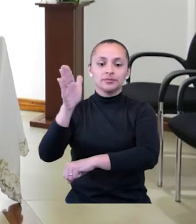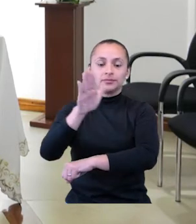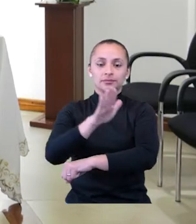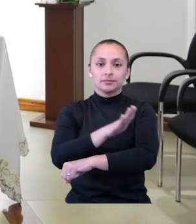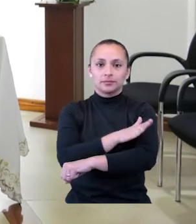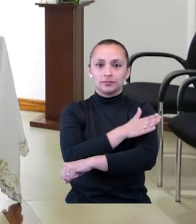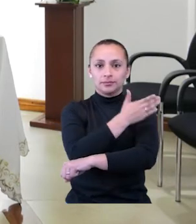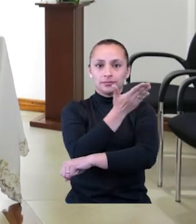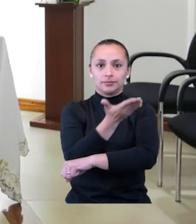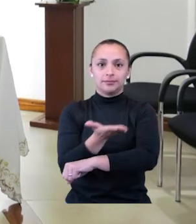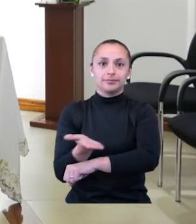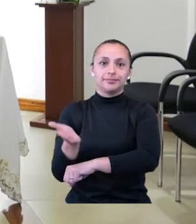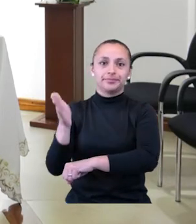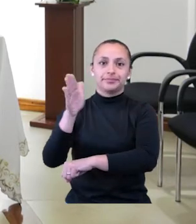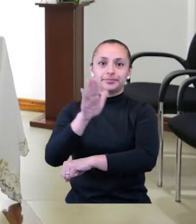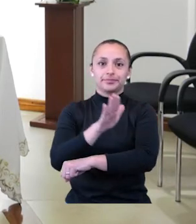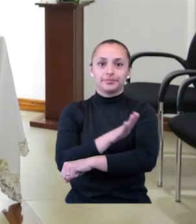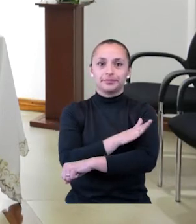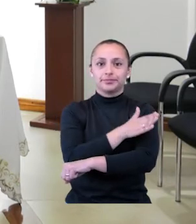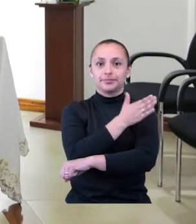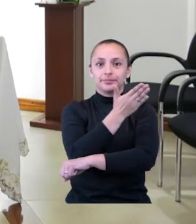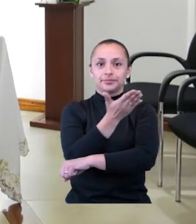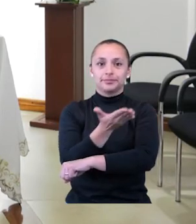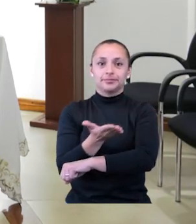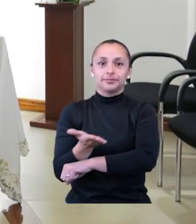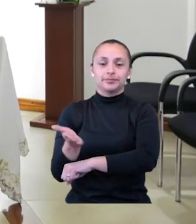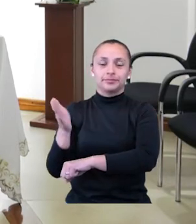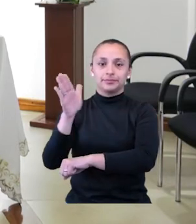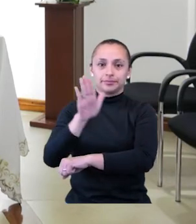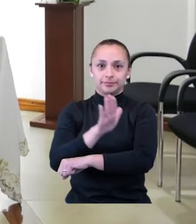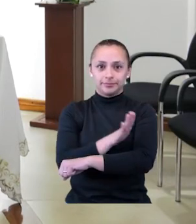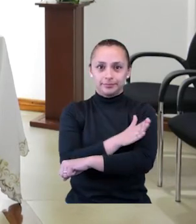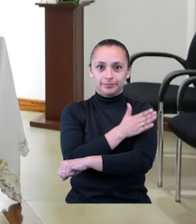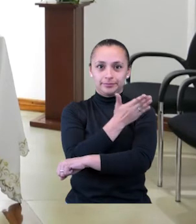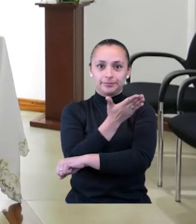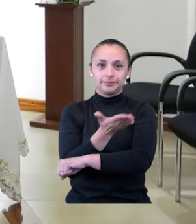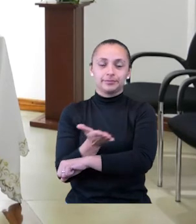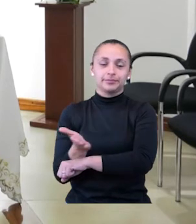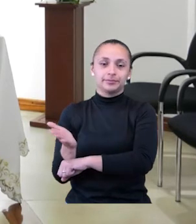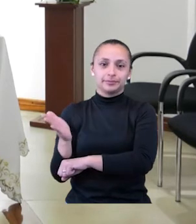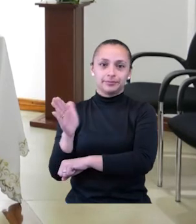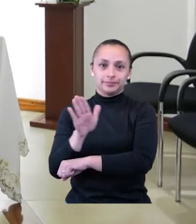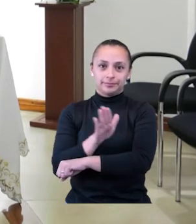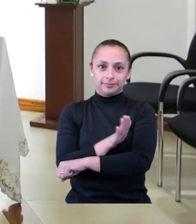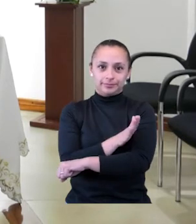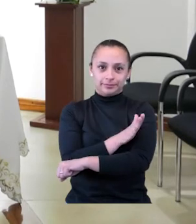cordero de dios querida